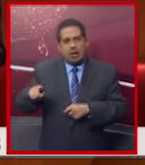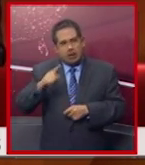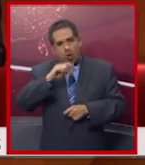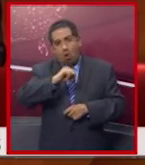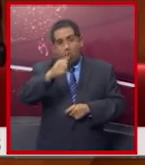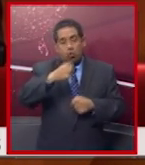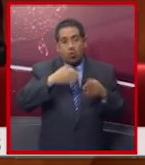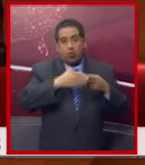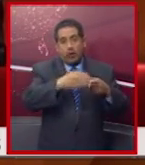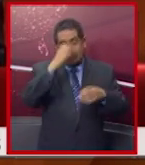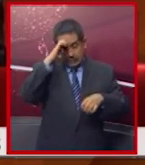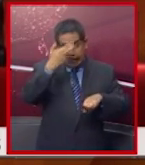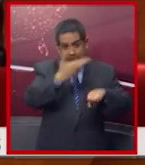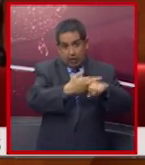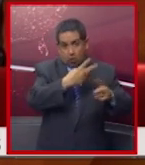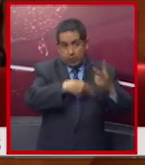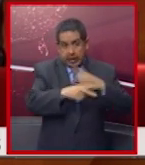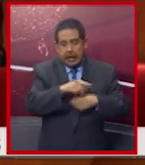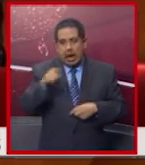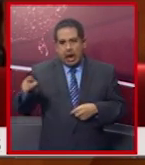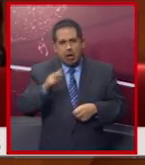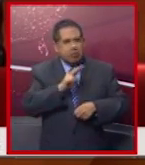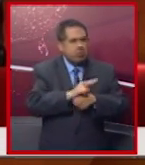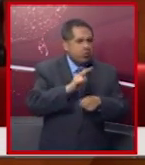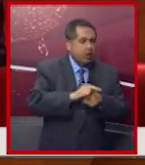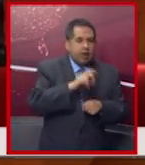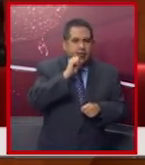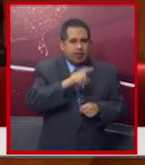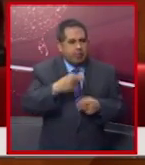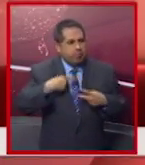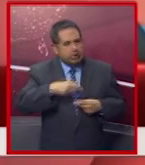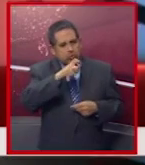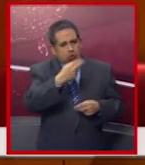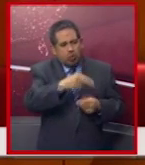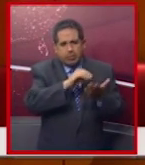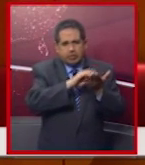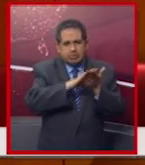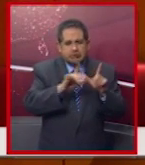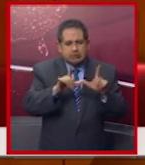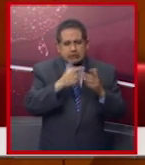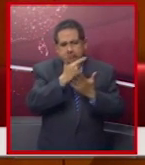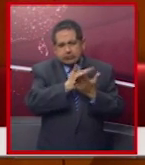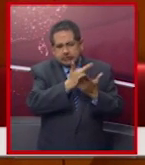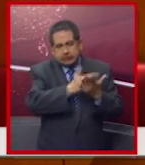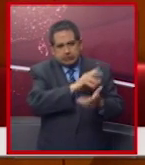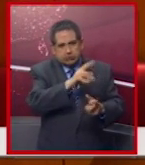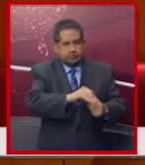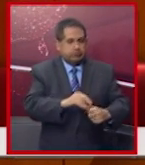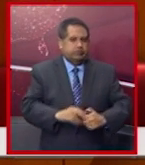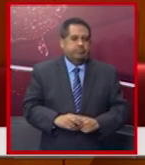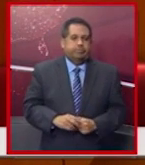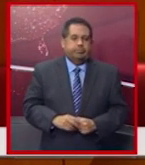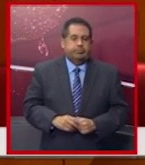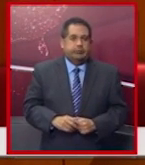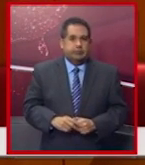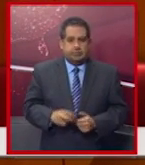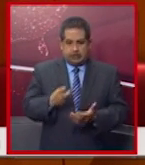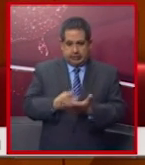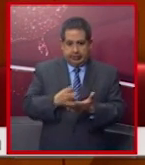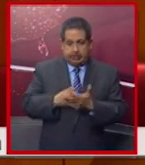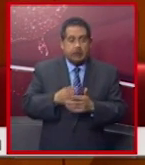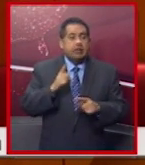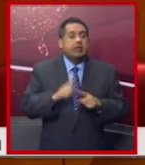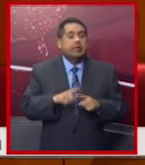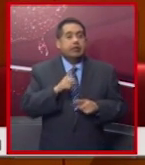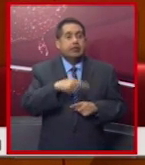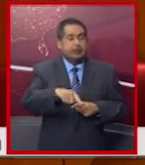el Registro Nacional de Embarcaciones y también el Registro Nacional de Gente de Mar y Matriculación. Con esta reforma Las capitanías de